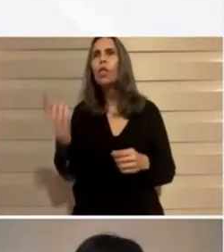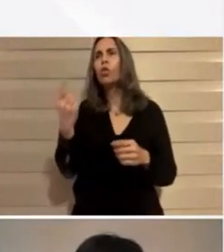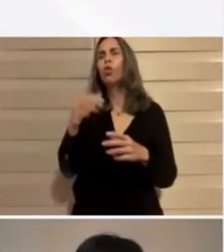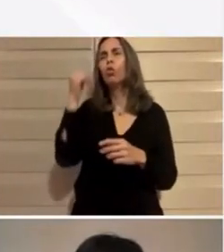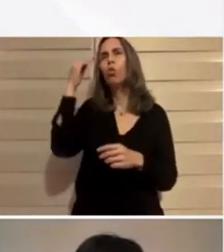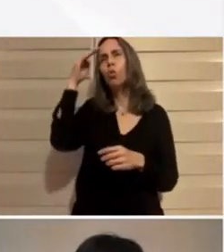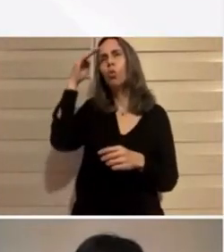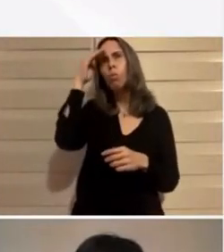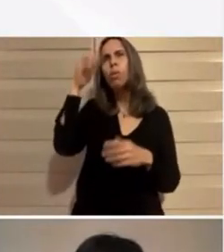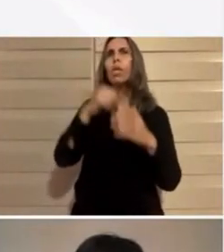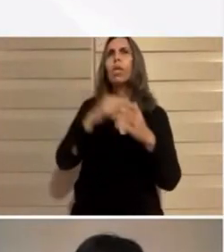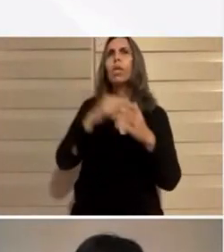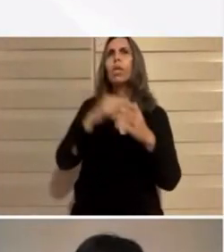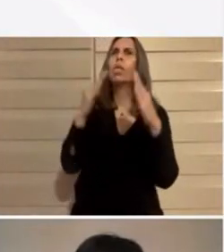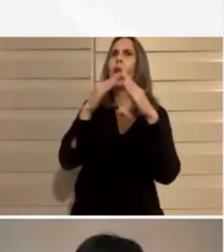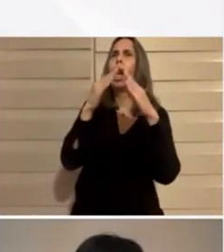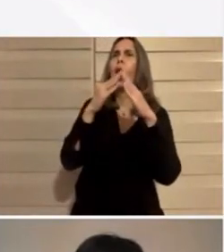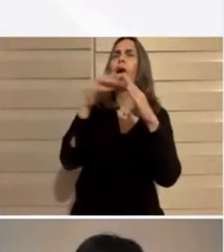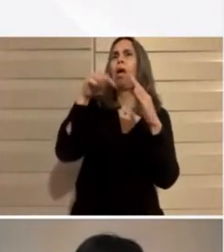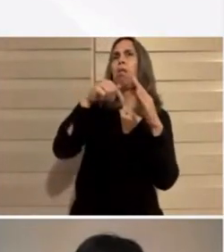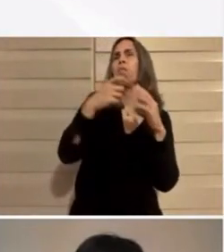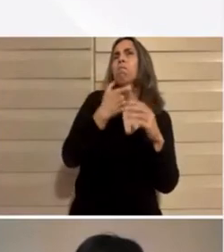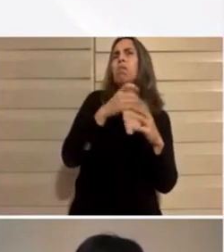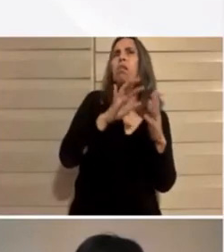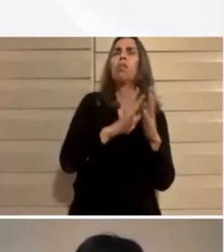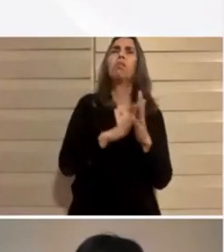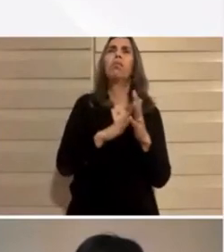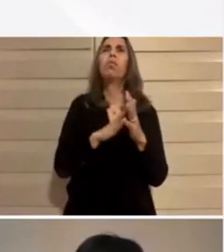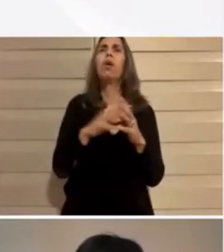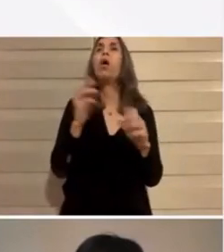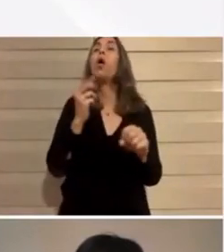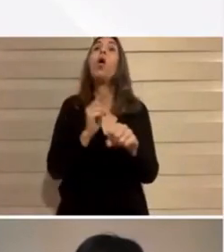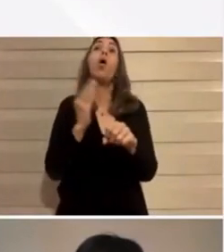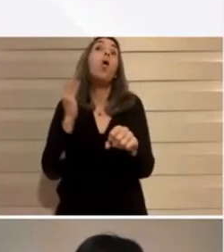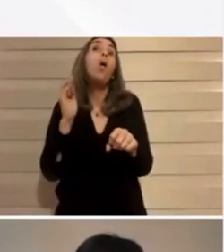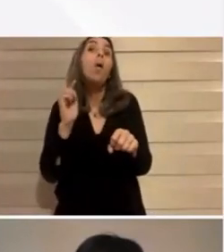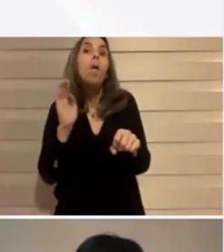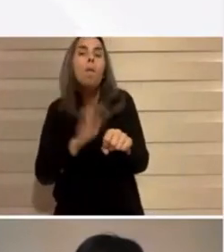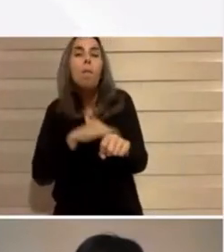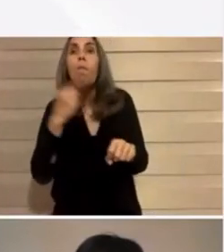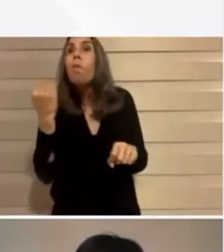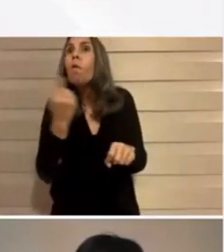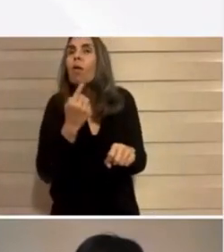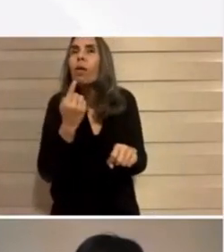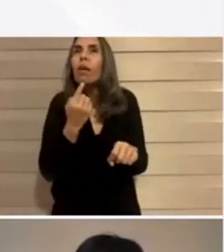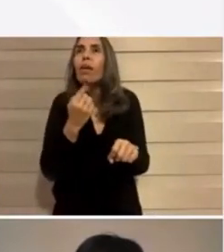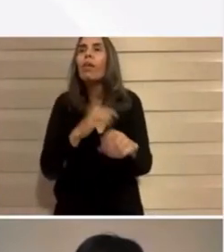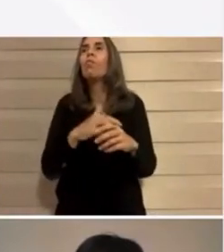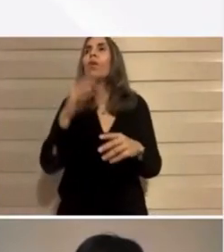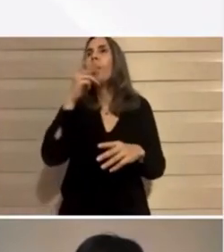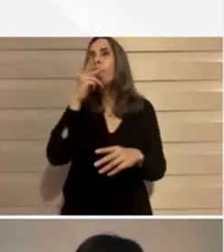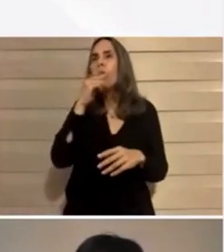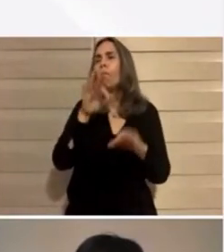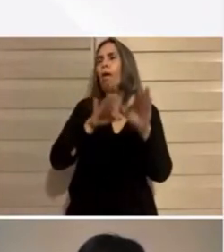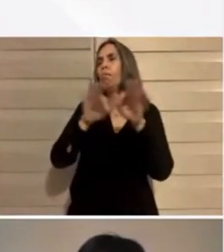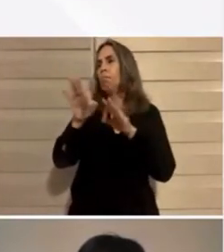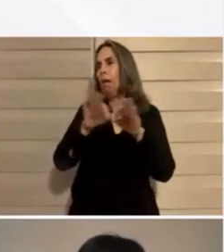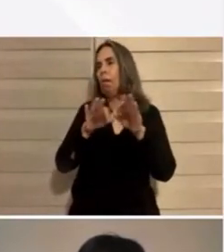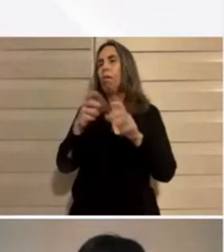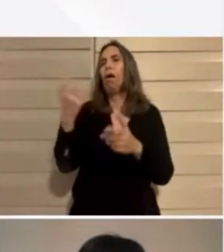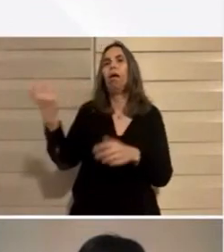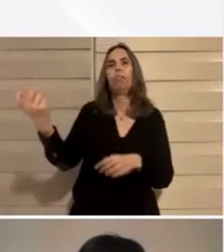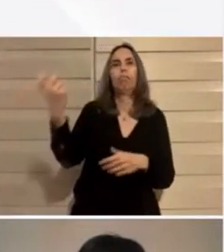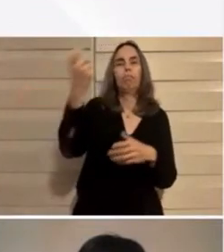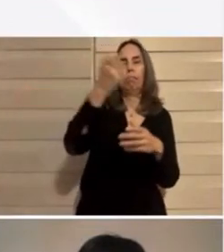porque alguien trabaja para obtenerlo. Si nosotros hacemos una comunidad en nuestro hogar y administramos